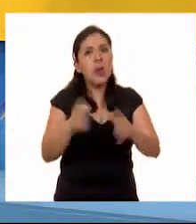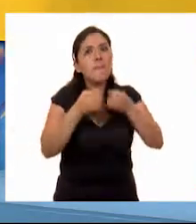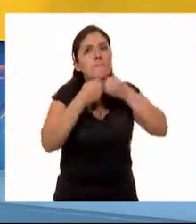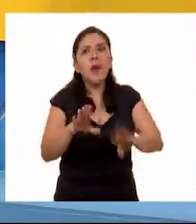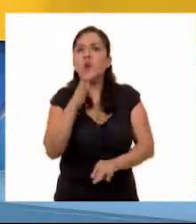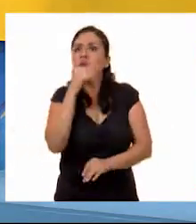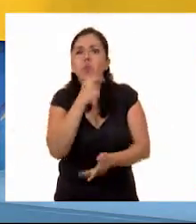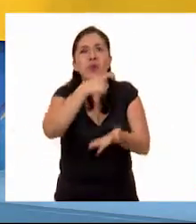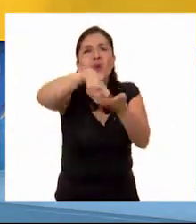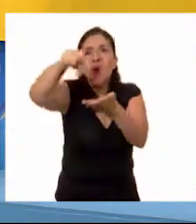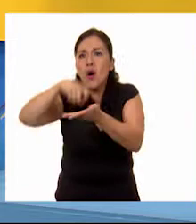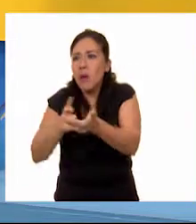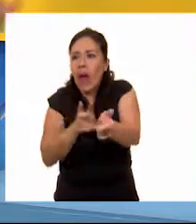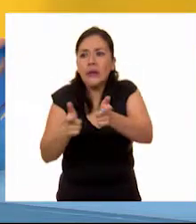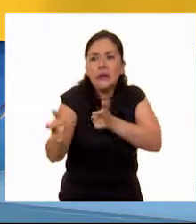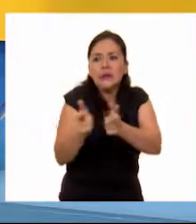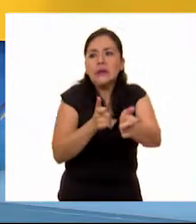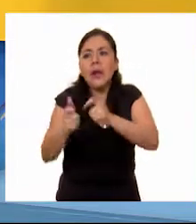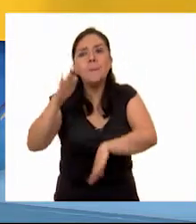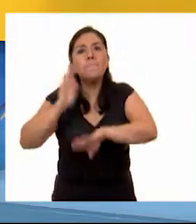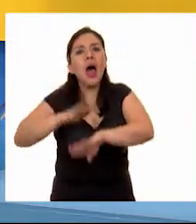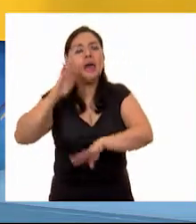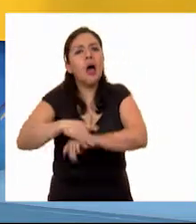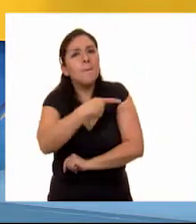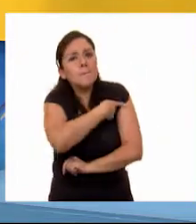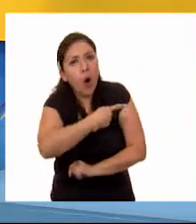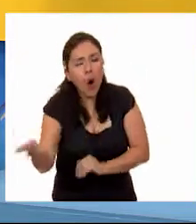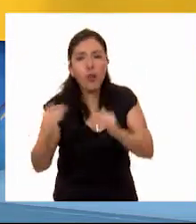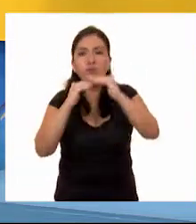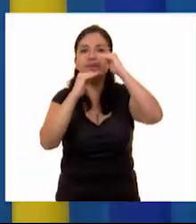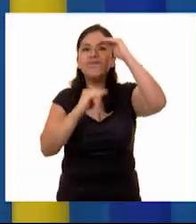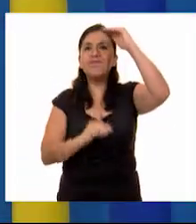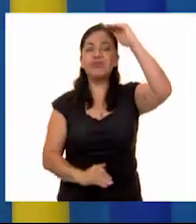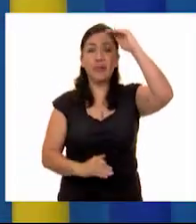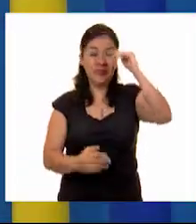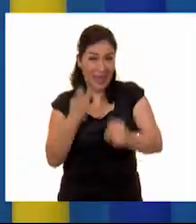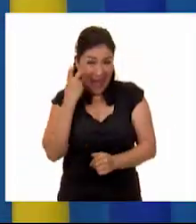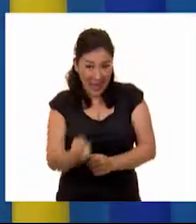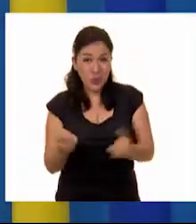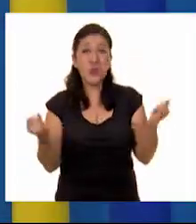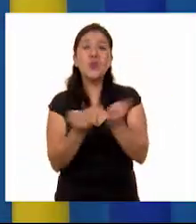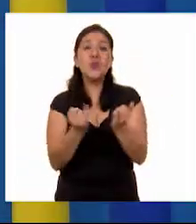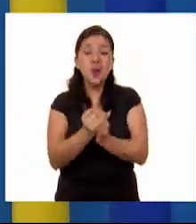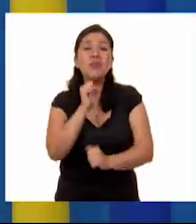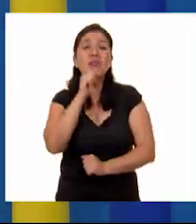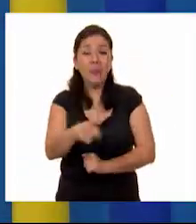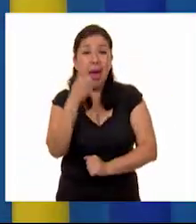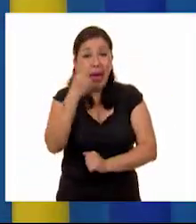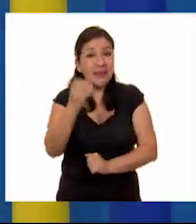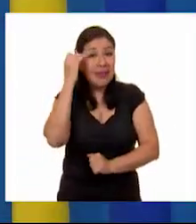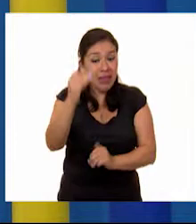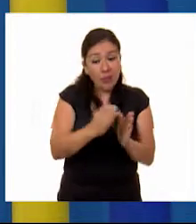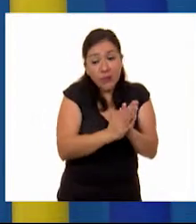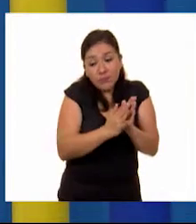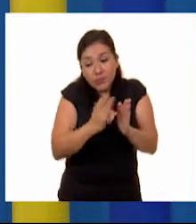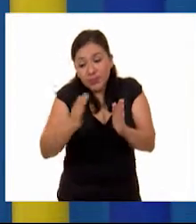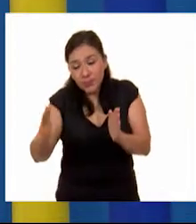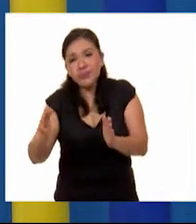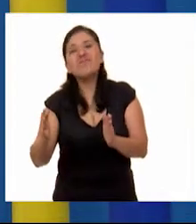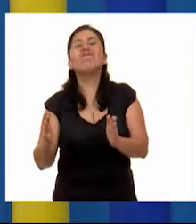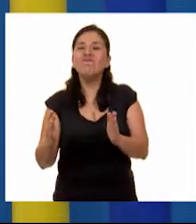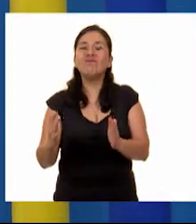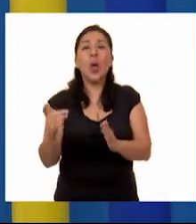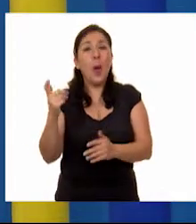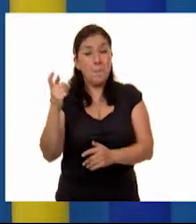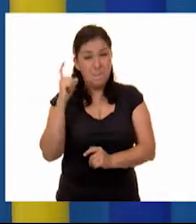poder adquisitivo y estaba incrementando la pobreza y la desigualdad. Y no solo eso, sino que a partir de este momento, las devaluaciones